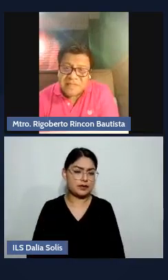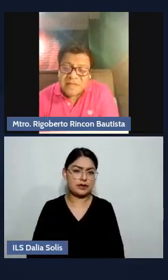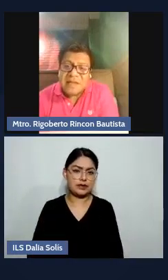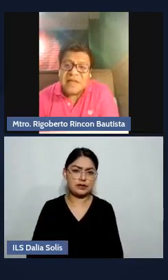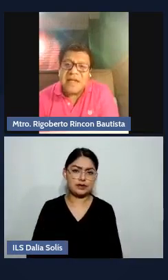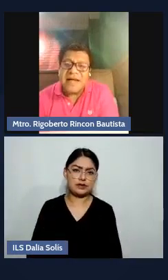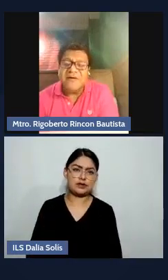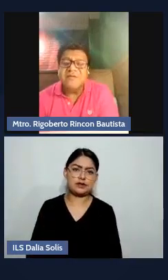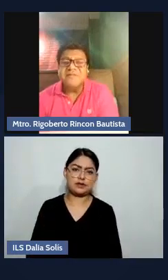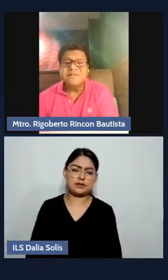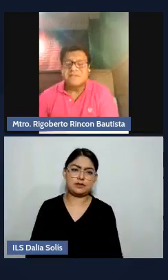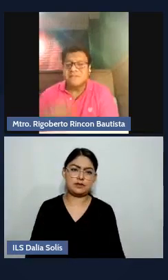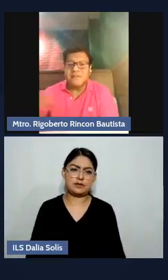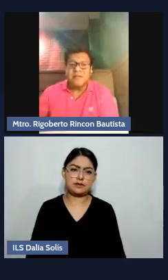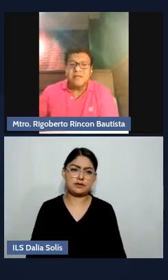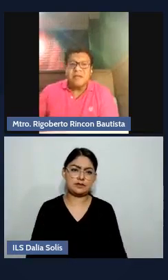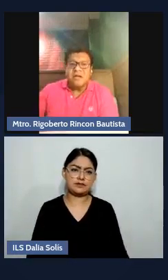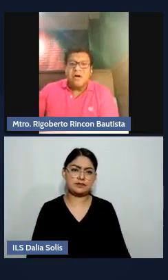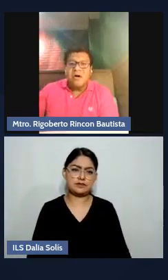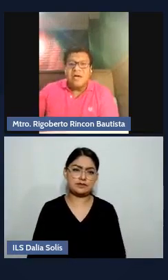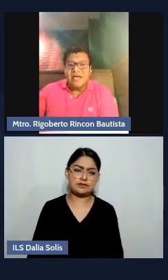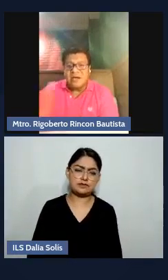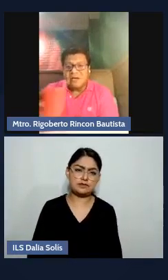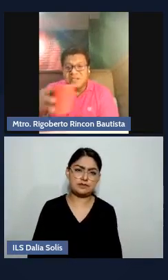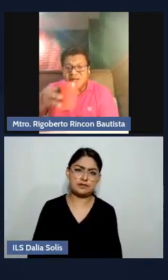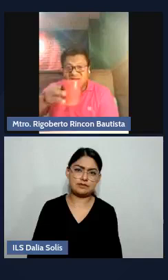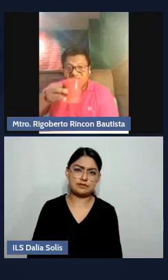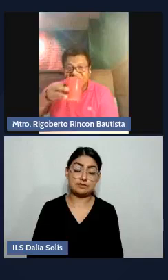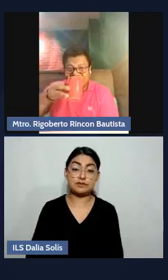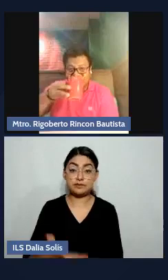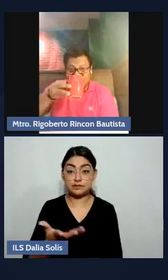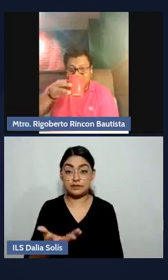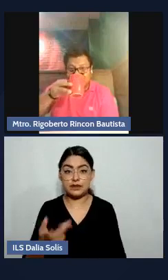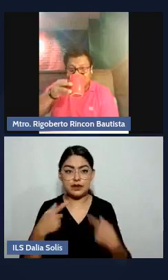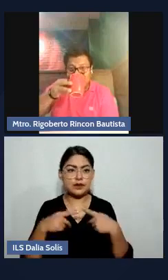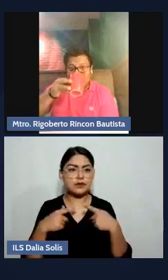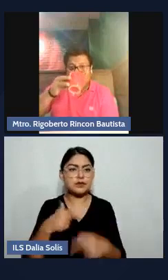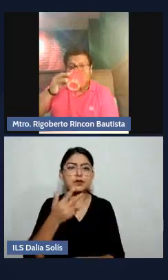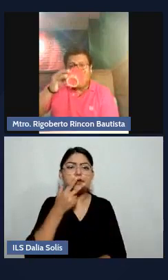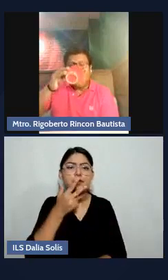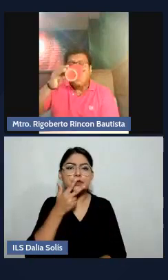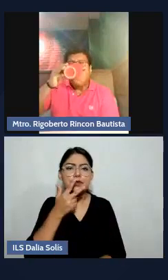Cambio. Ok, los hijos e hijas de fumadores.